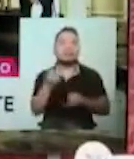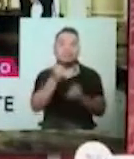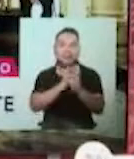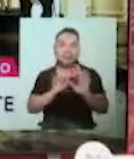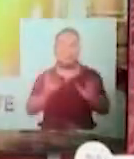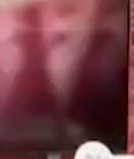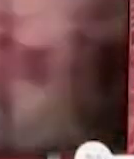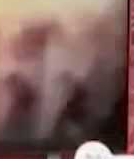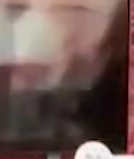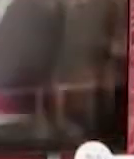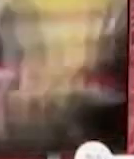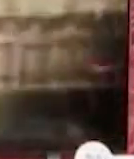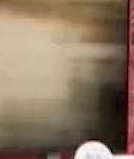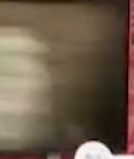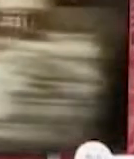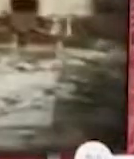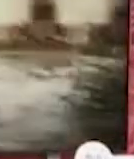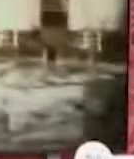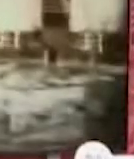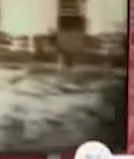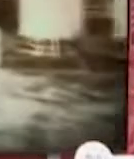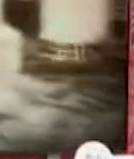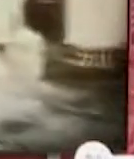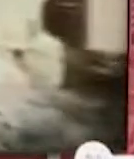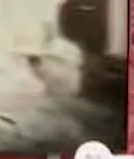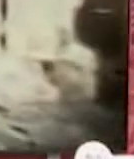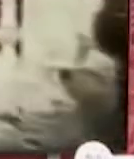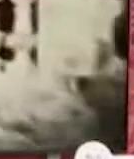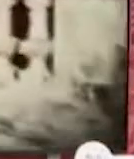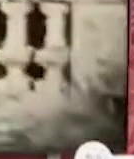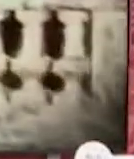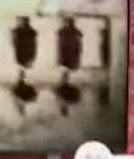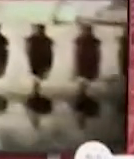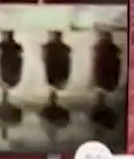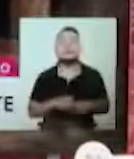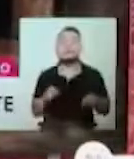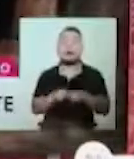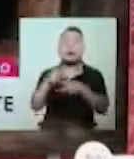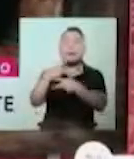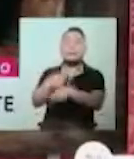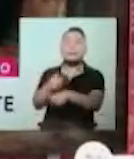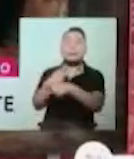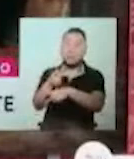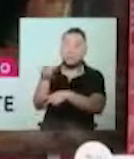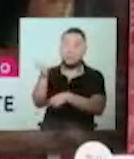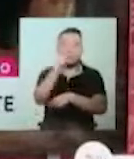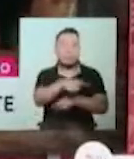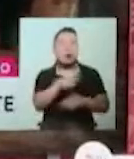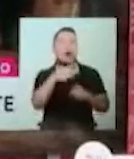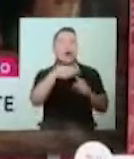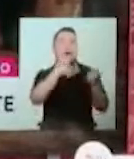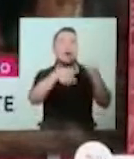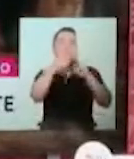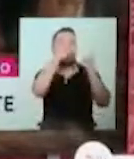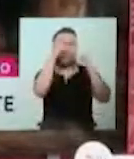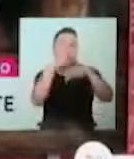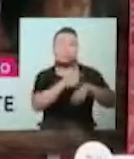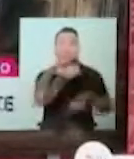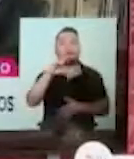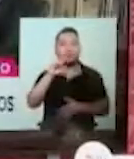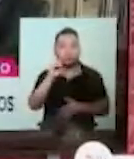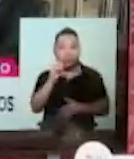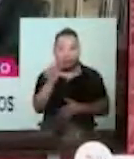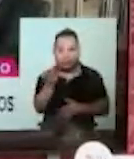si el gabinete como conjunto y cada uno de los ministros tienen el perfil y tienen la